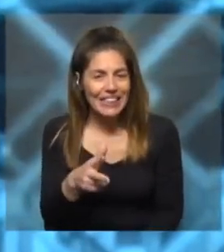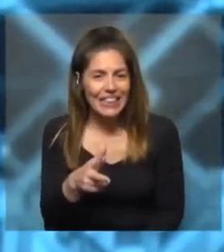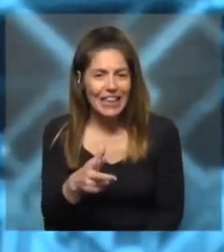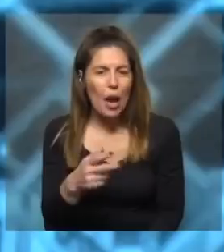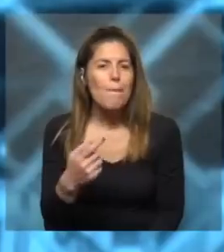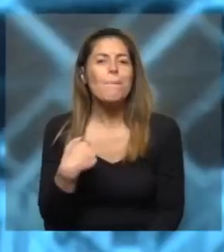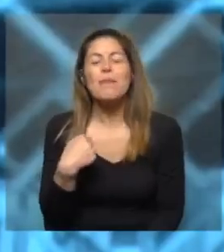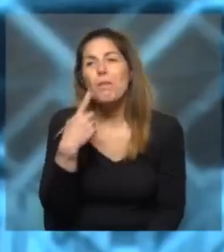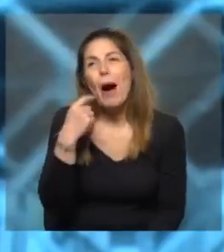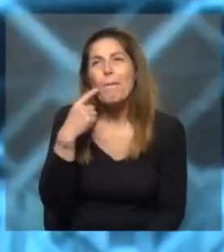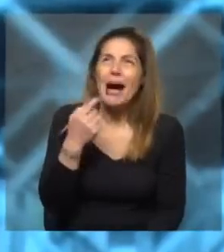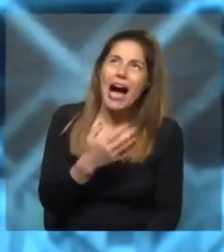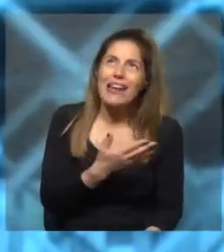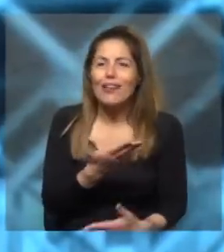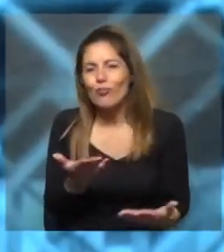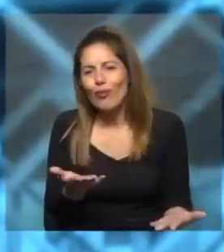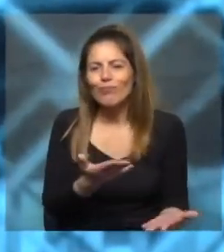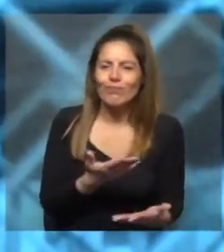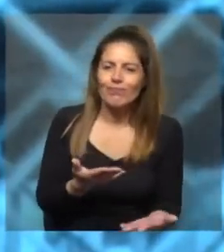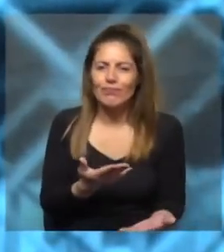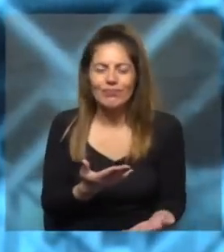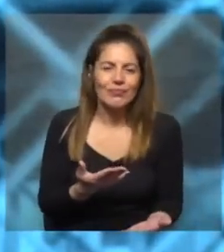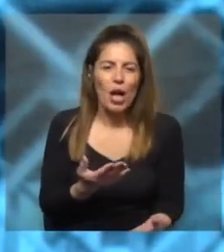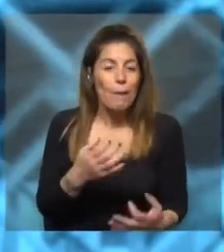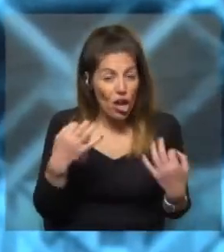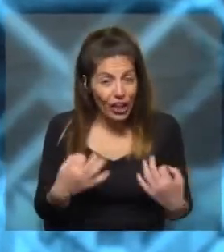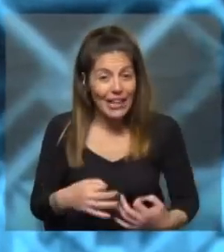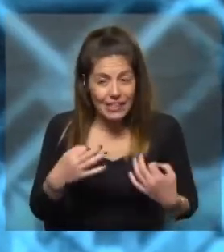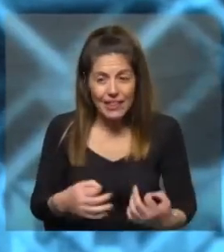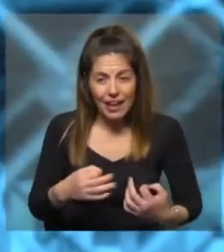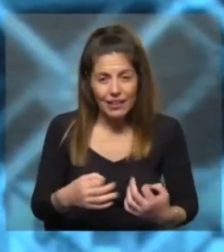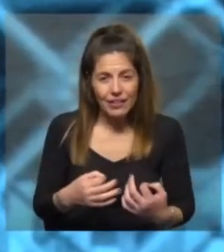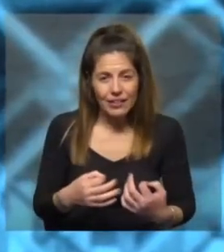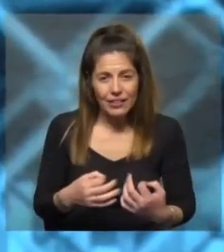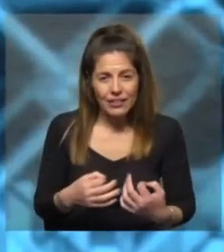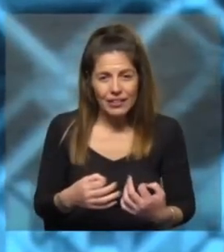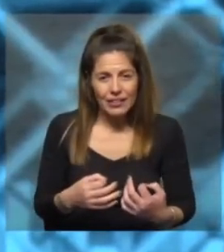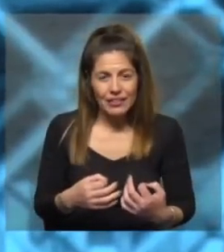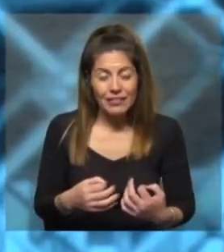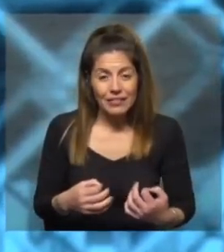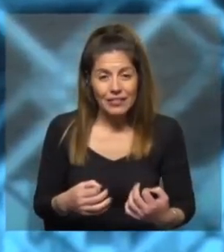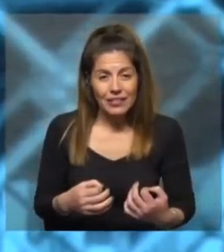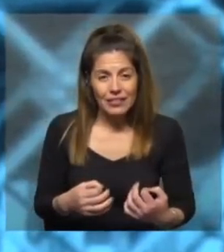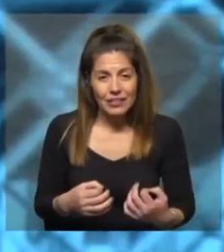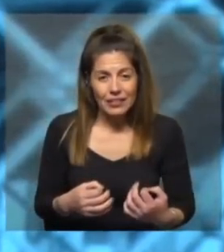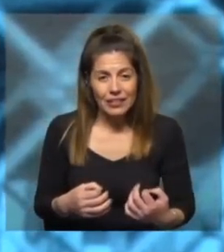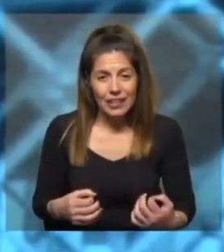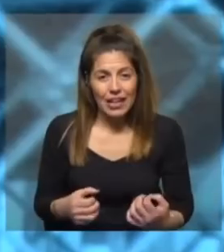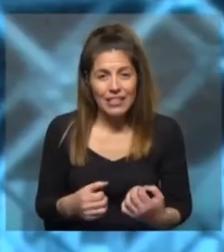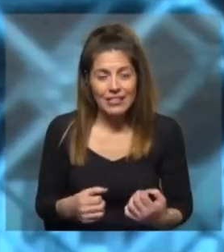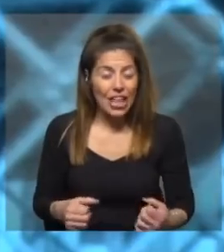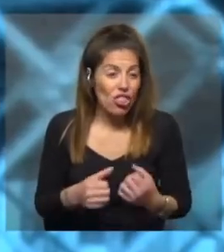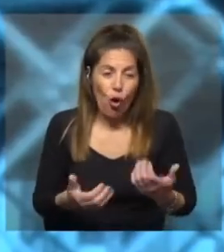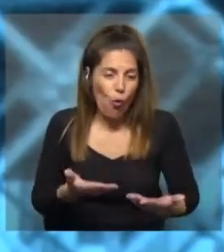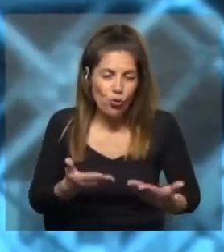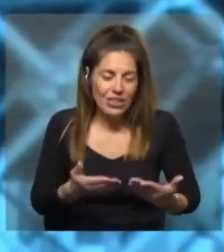mi papá me sonaba como viste pero en realidad haciéndole justicia a este a este hombre que